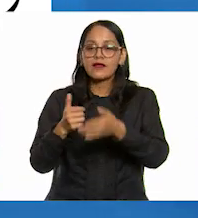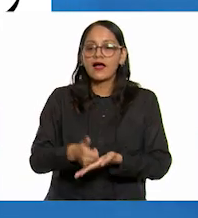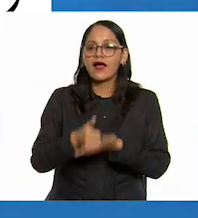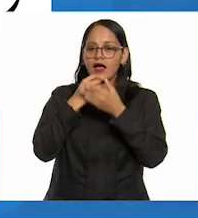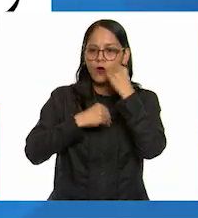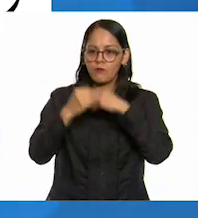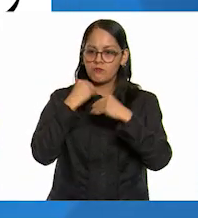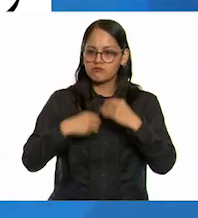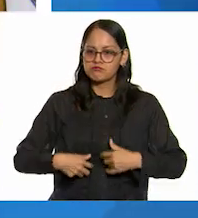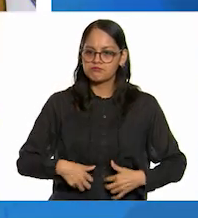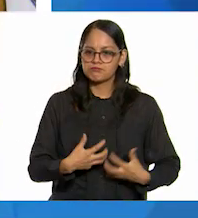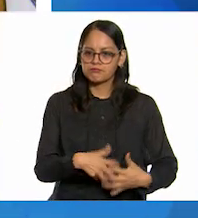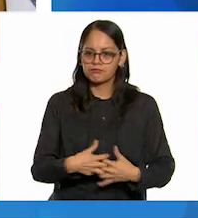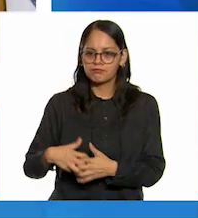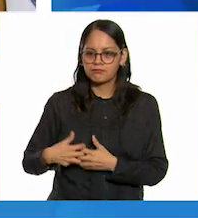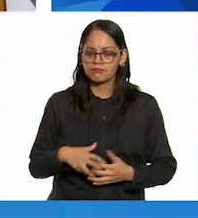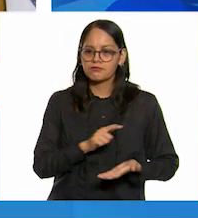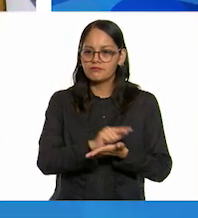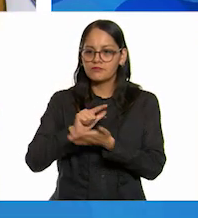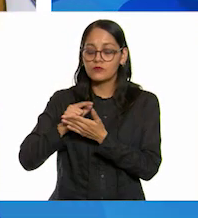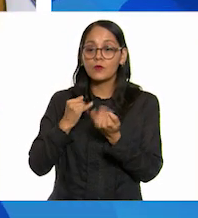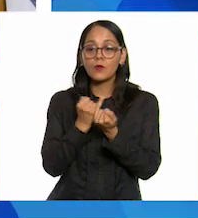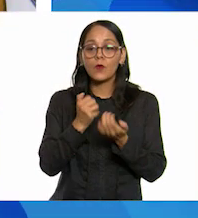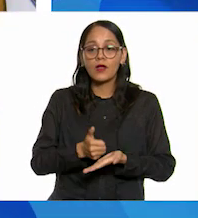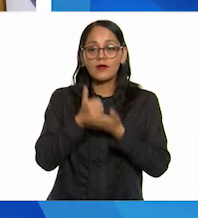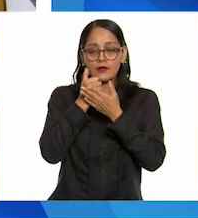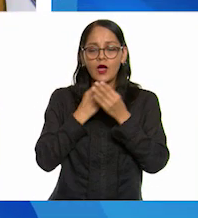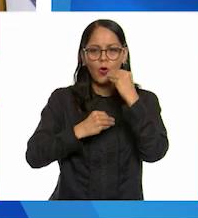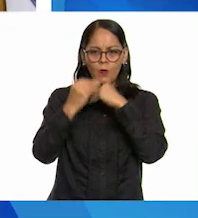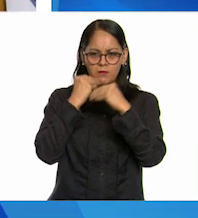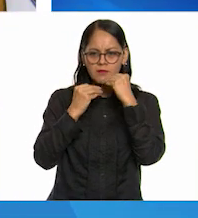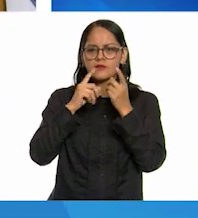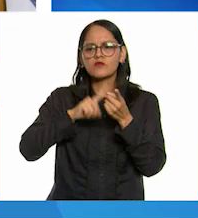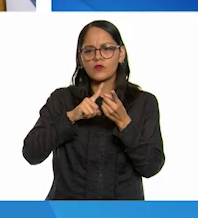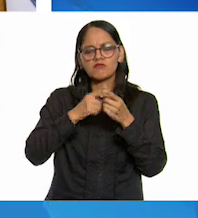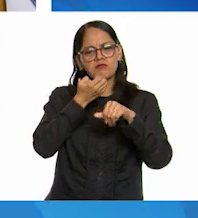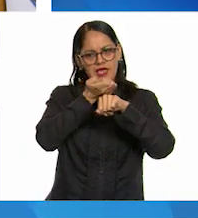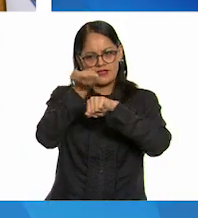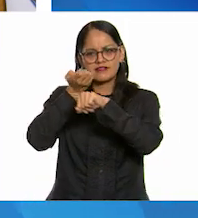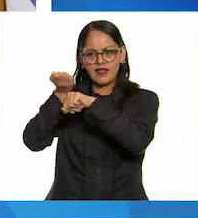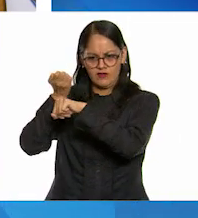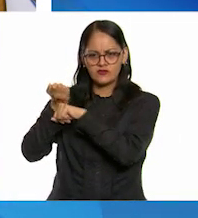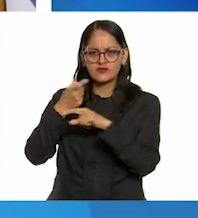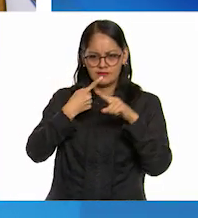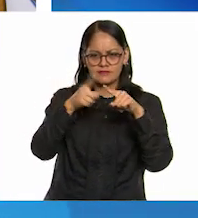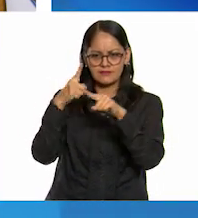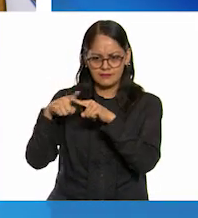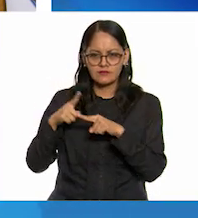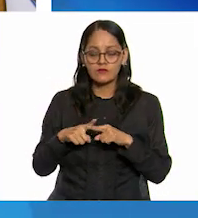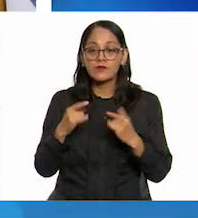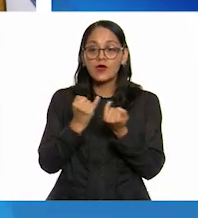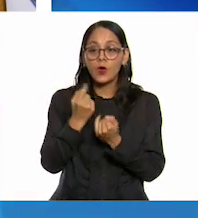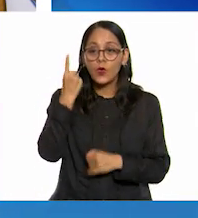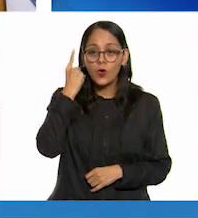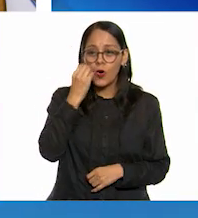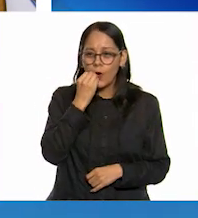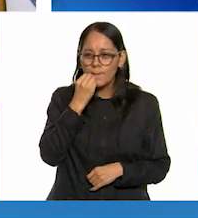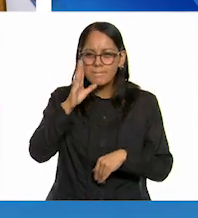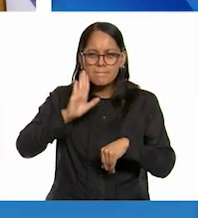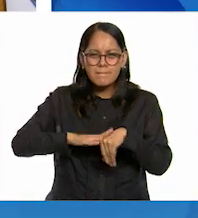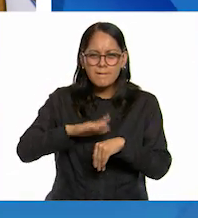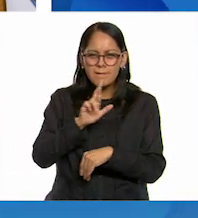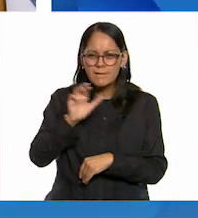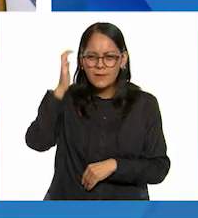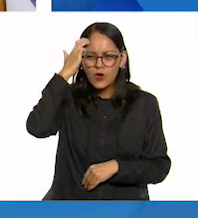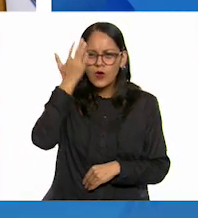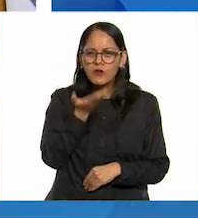consumo es muy nutritivo. Se consumen en varios estados del país. Y el platillo más conocido en el que se usan